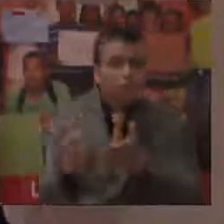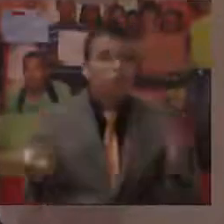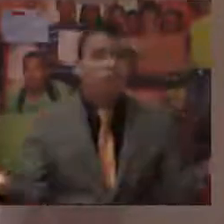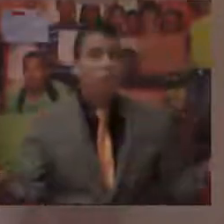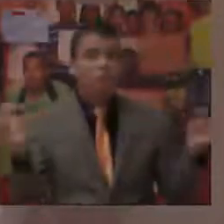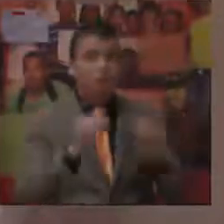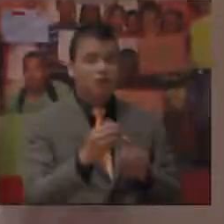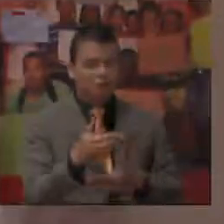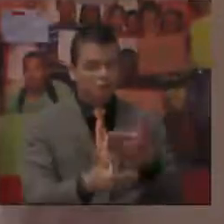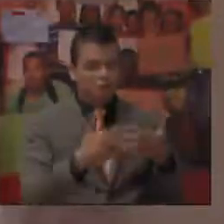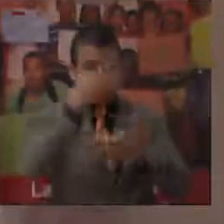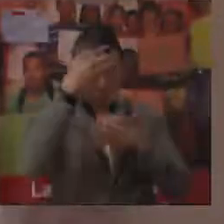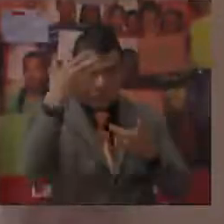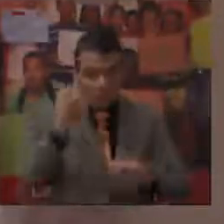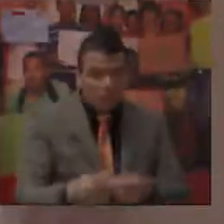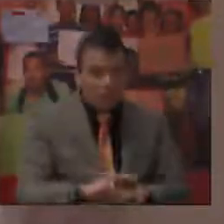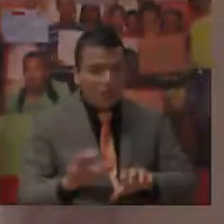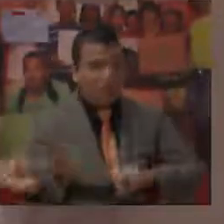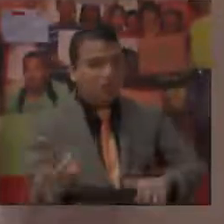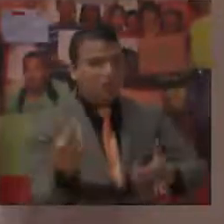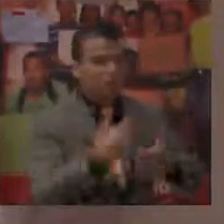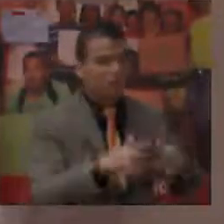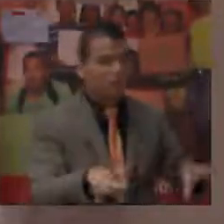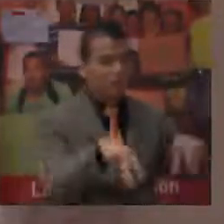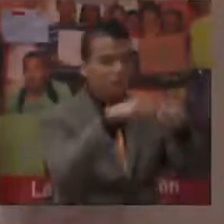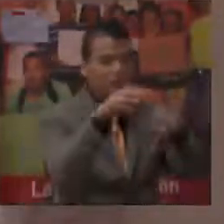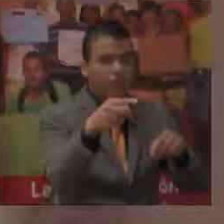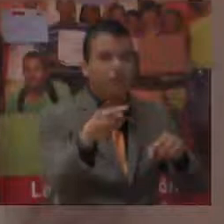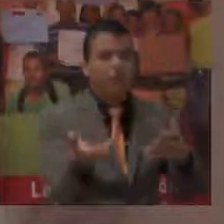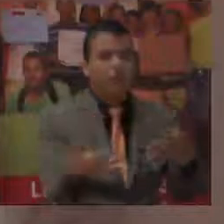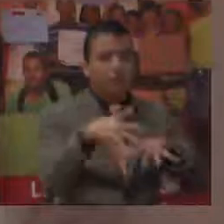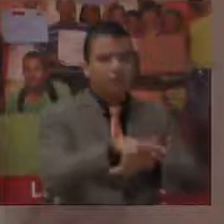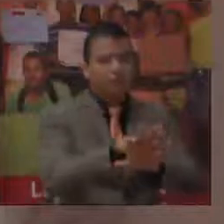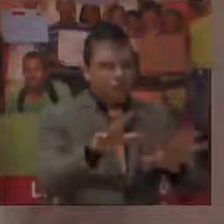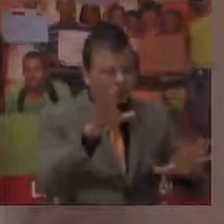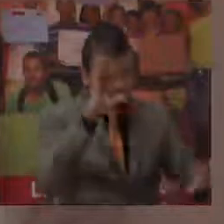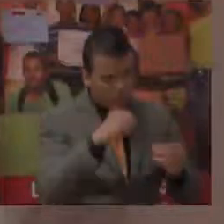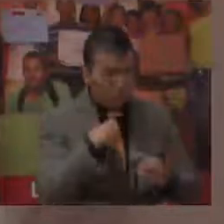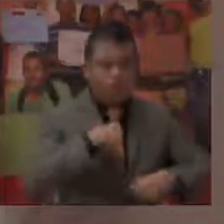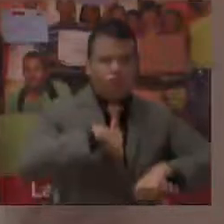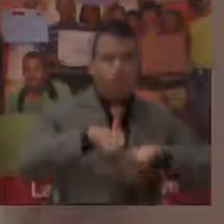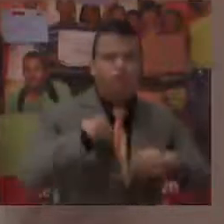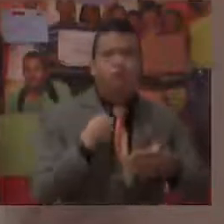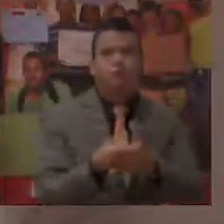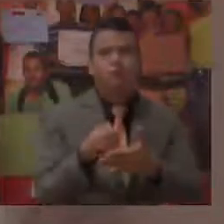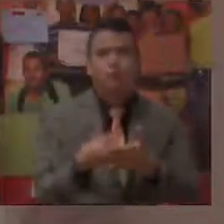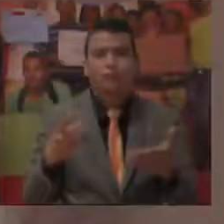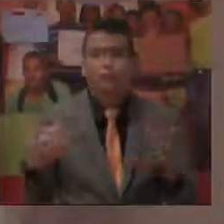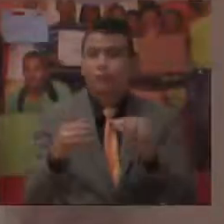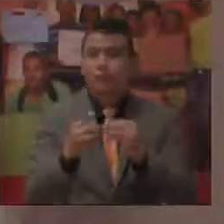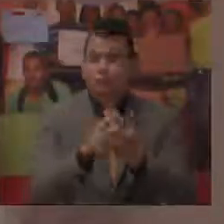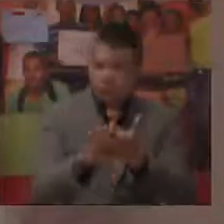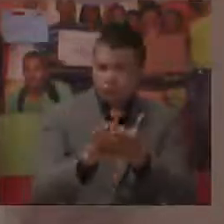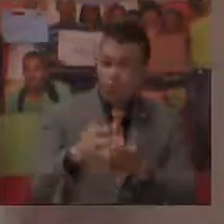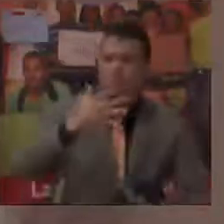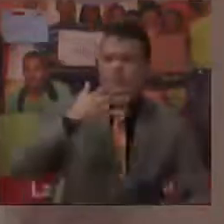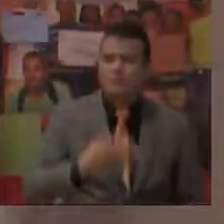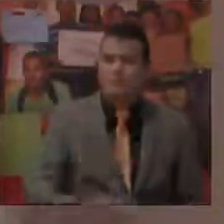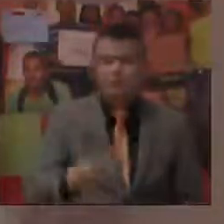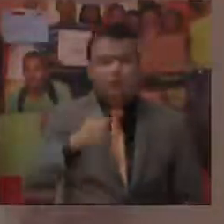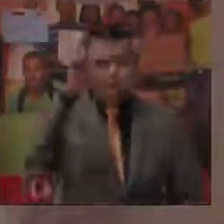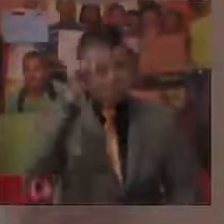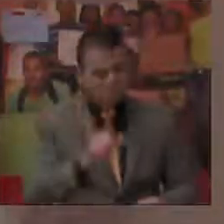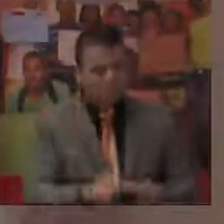del proceso de reintegración, haber suscrito el acuerdo de contribución a la verdad y a la memoria histórica y, por